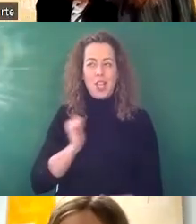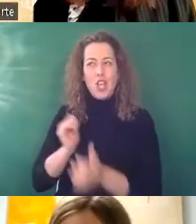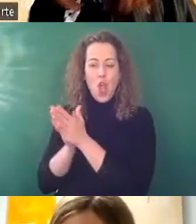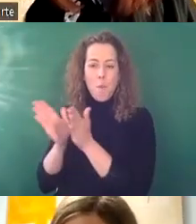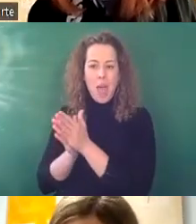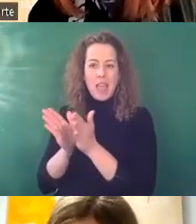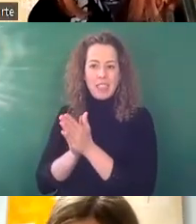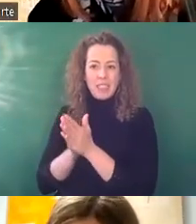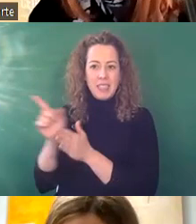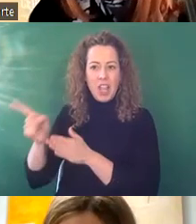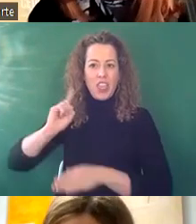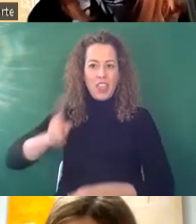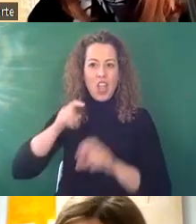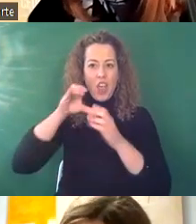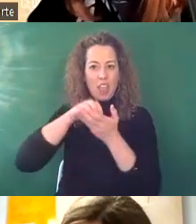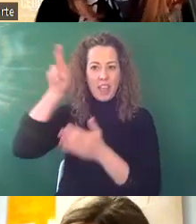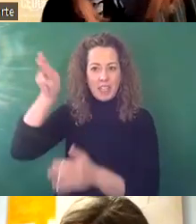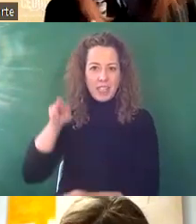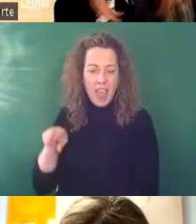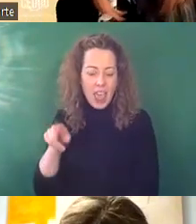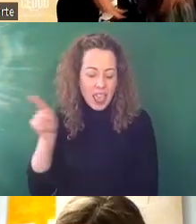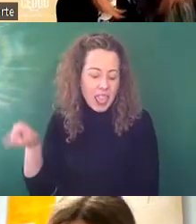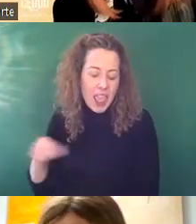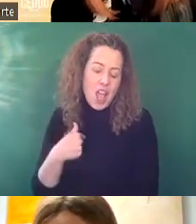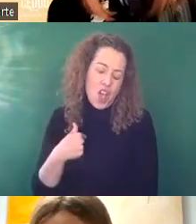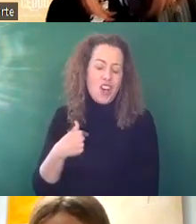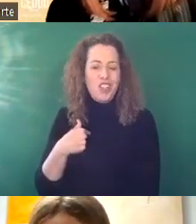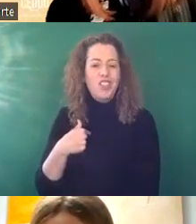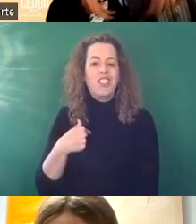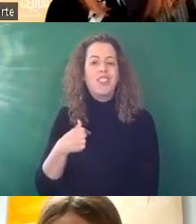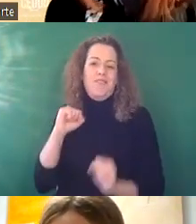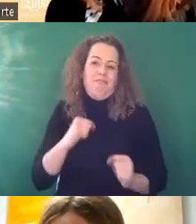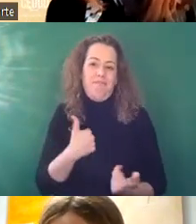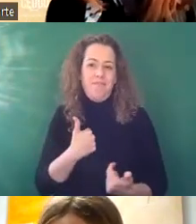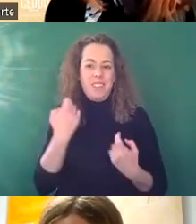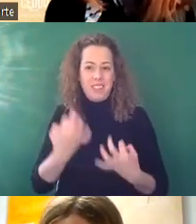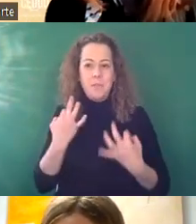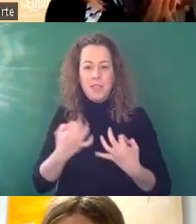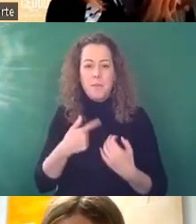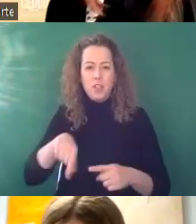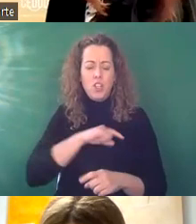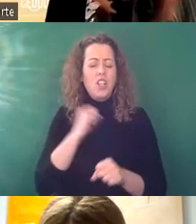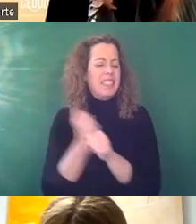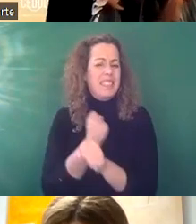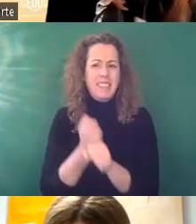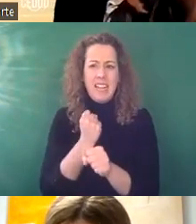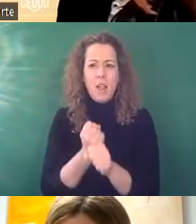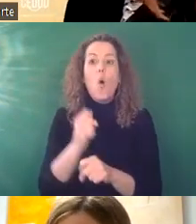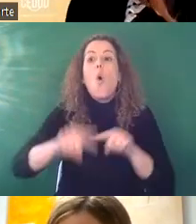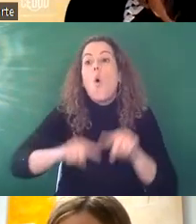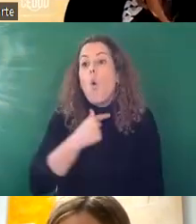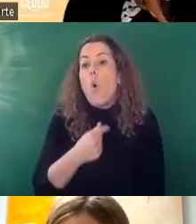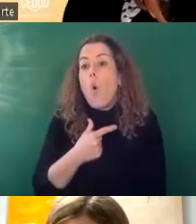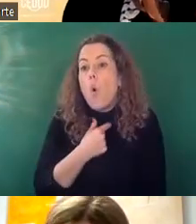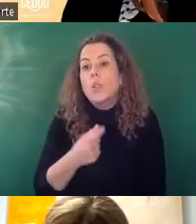compañeros directores de residencia, yo lo primero que quiero decir es que siempre trabajamos nos gusta trabajar con